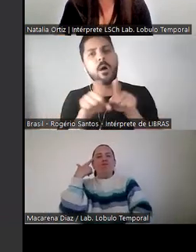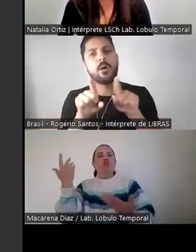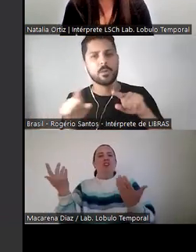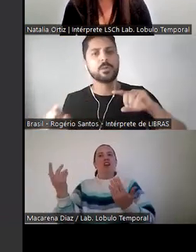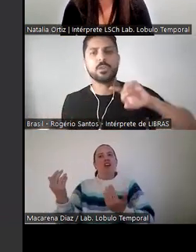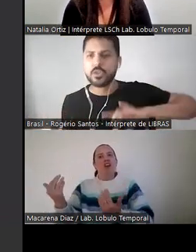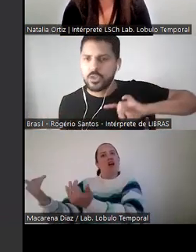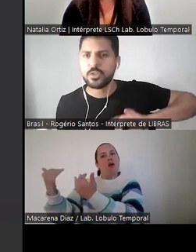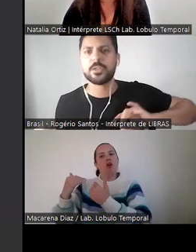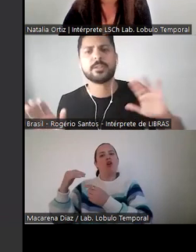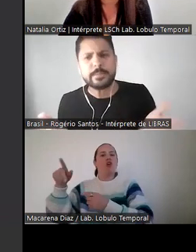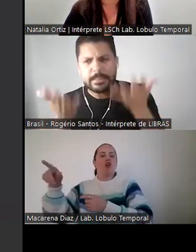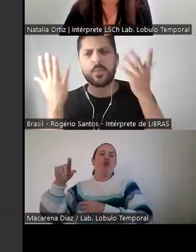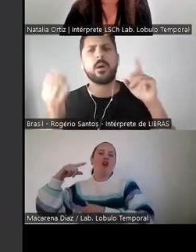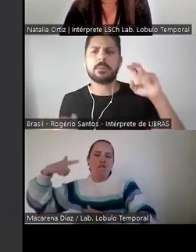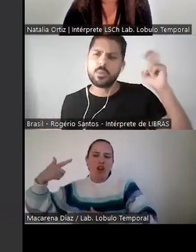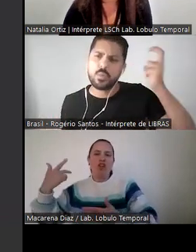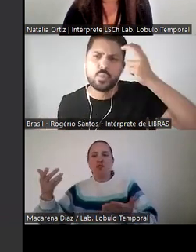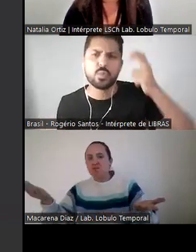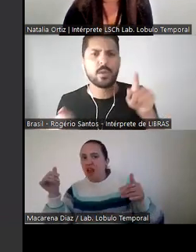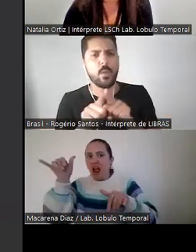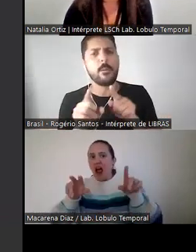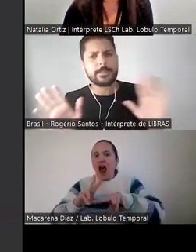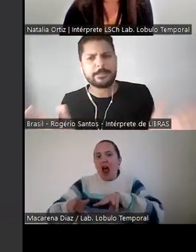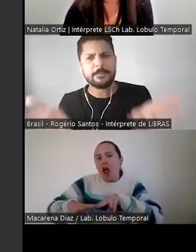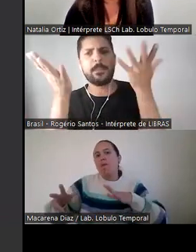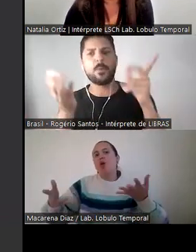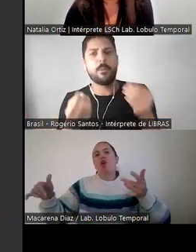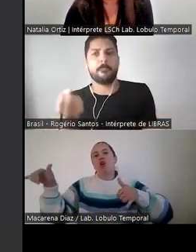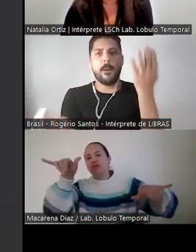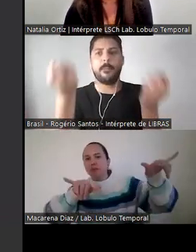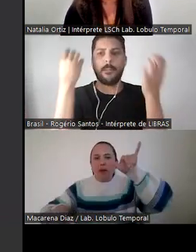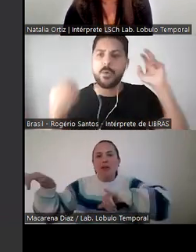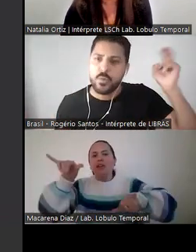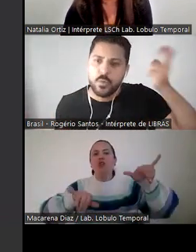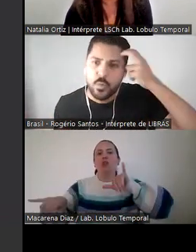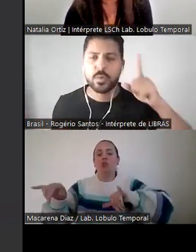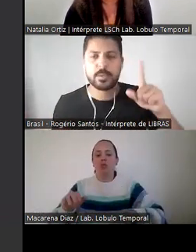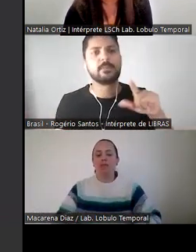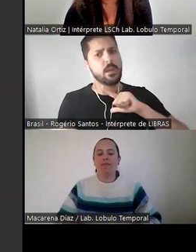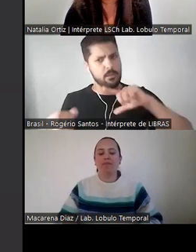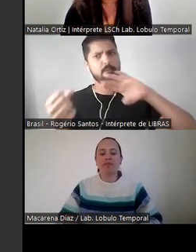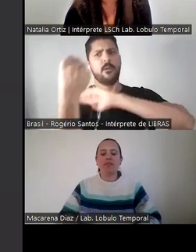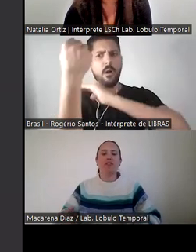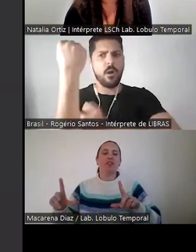de cultura, de potenciarla. Entonces gracias al apoyo que recibimos del lóbulo